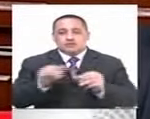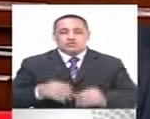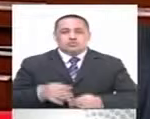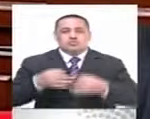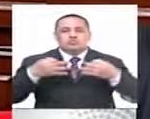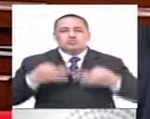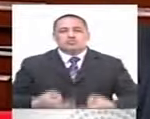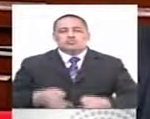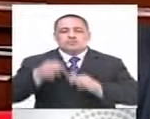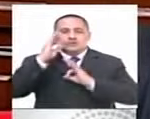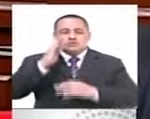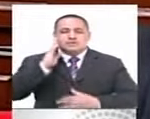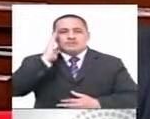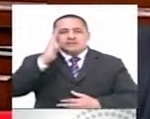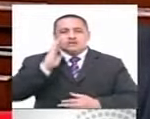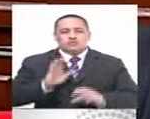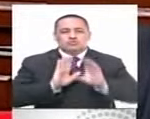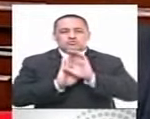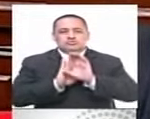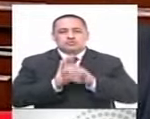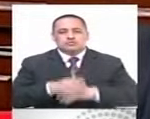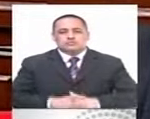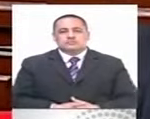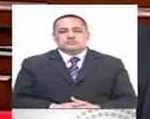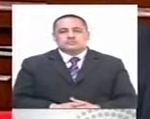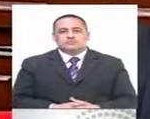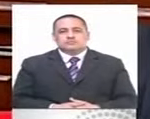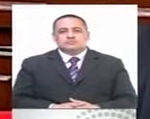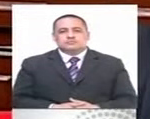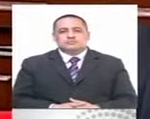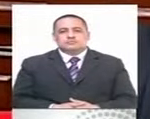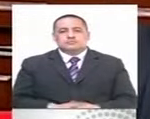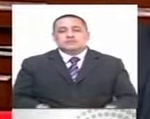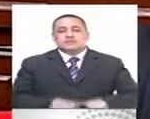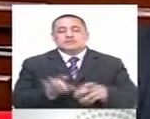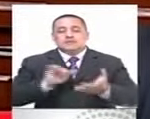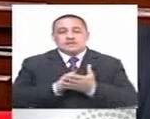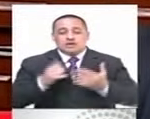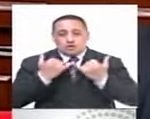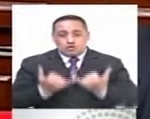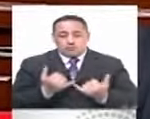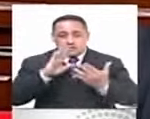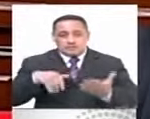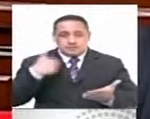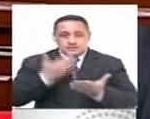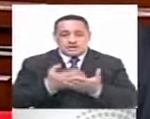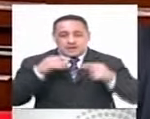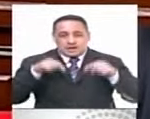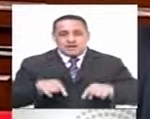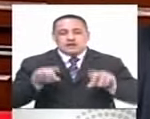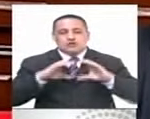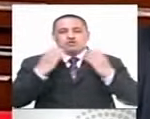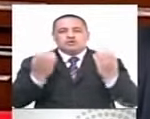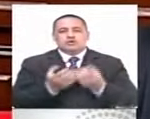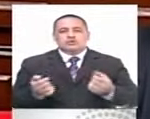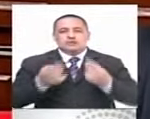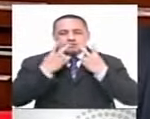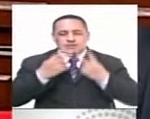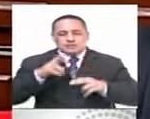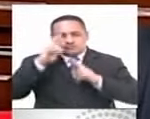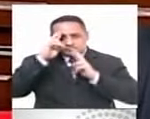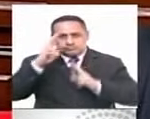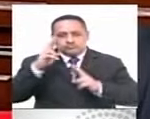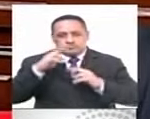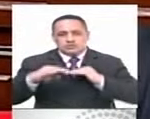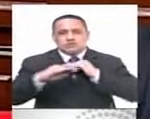cumplimiento del mandato constitucional que viene hoy a este recinto parlamentario, que es la majestad del Congreso